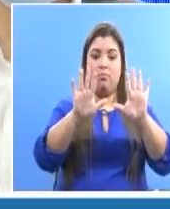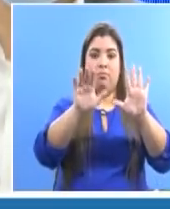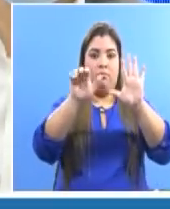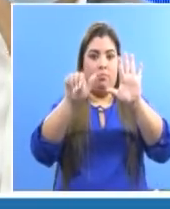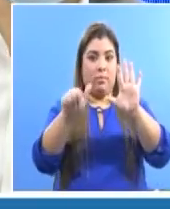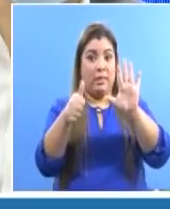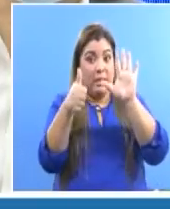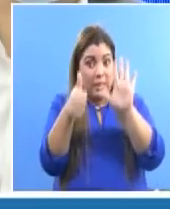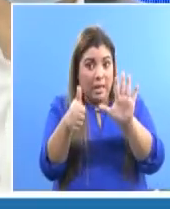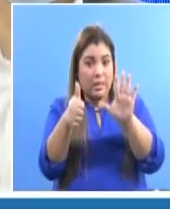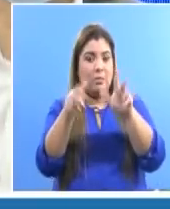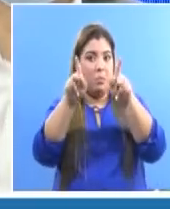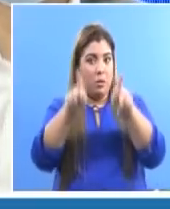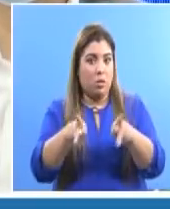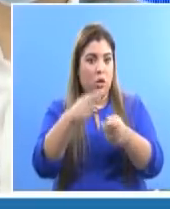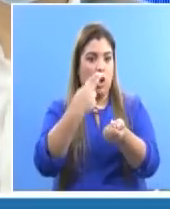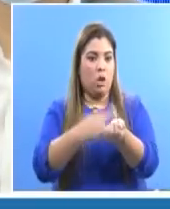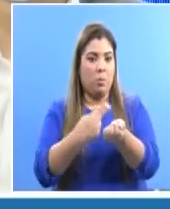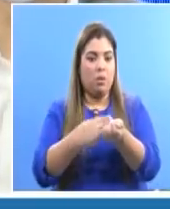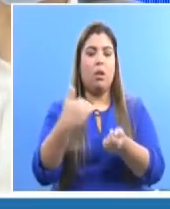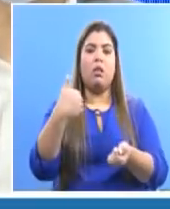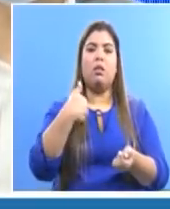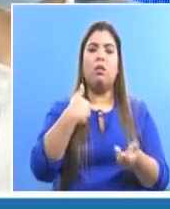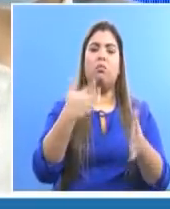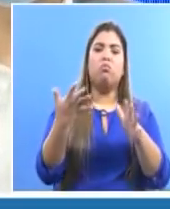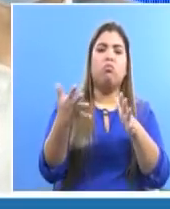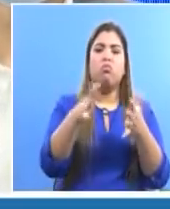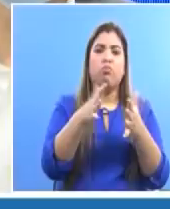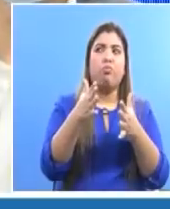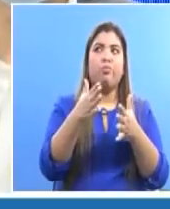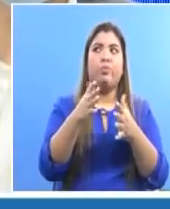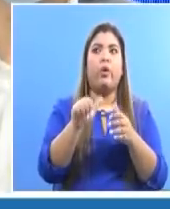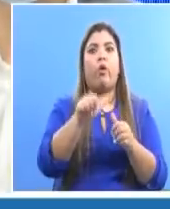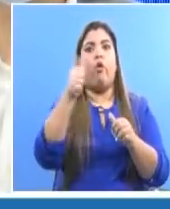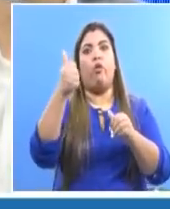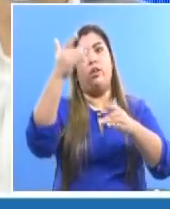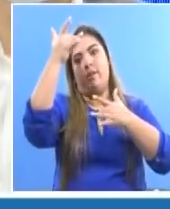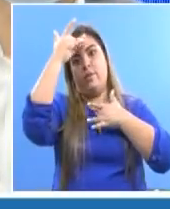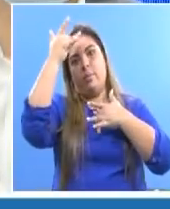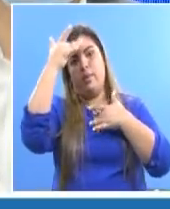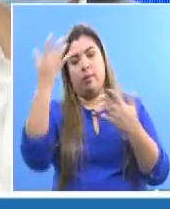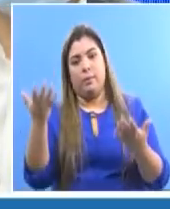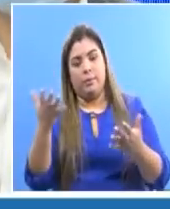los grupos tienen al menos un factor de riesgo, que puede ser,